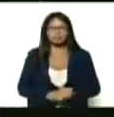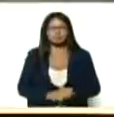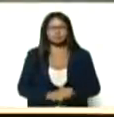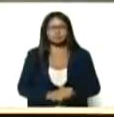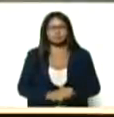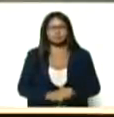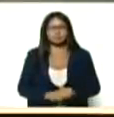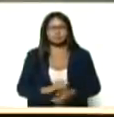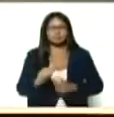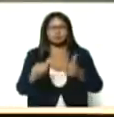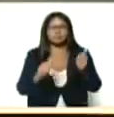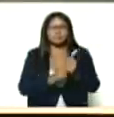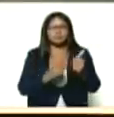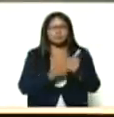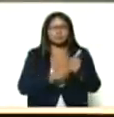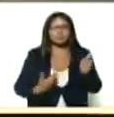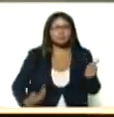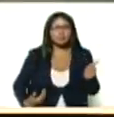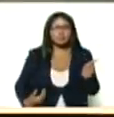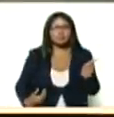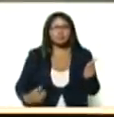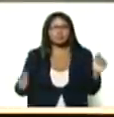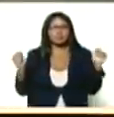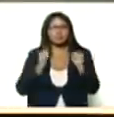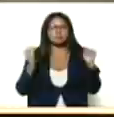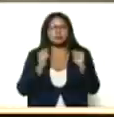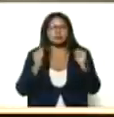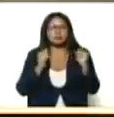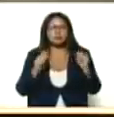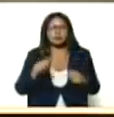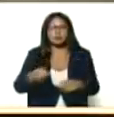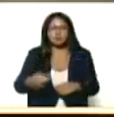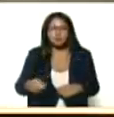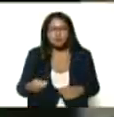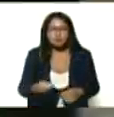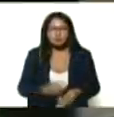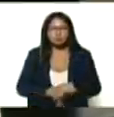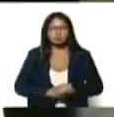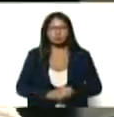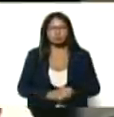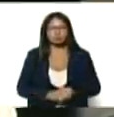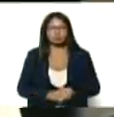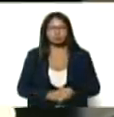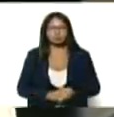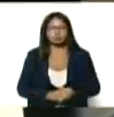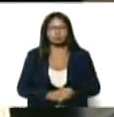El vicepresidente de Mérida y Trujillo, Jason Guzmán.